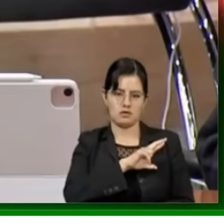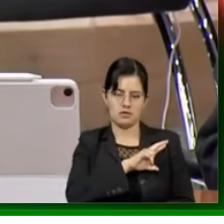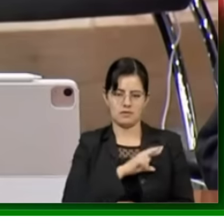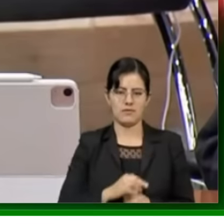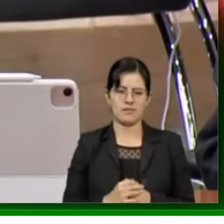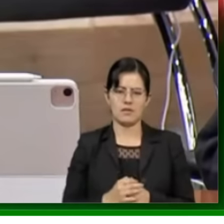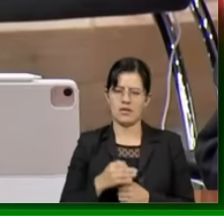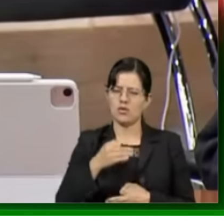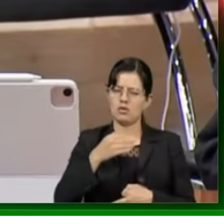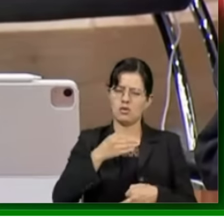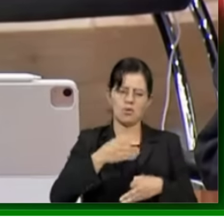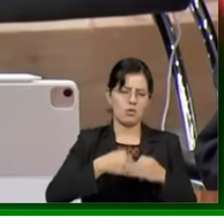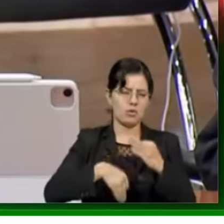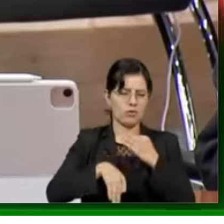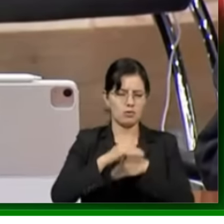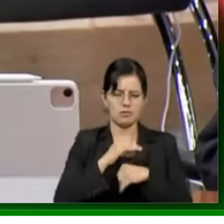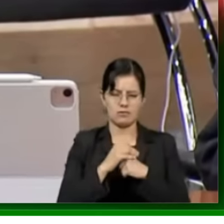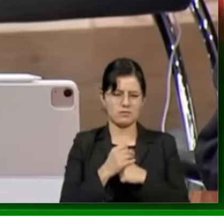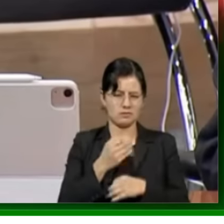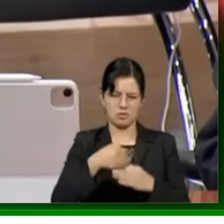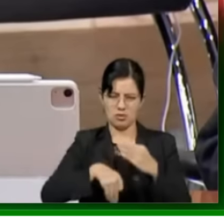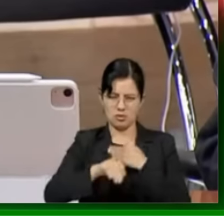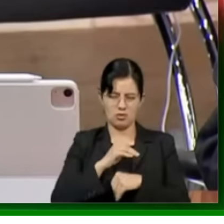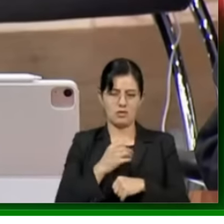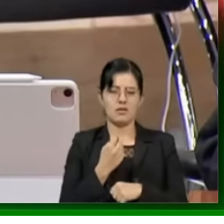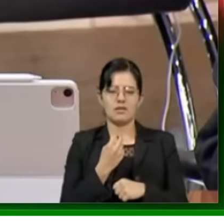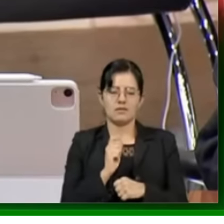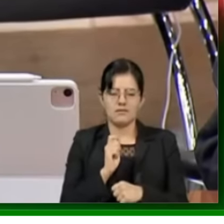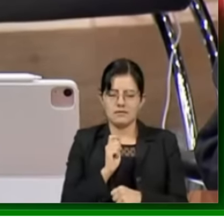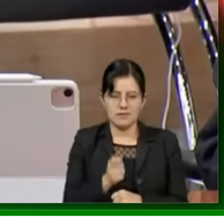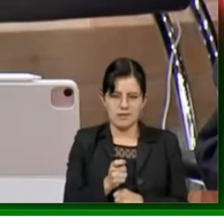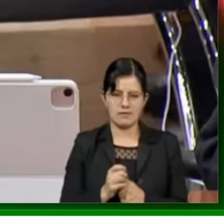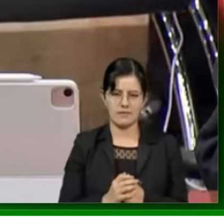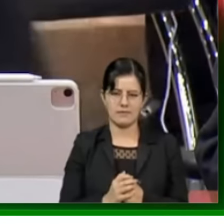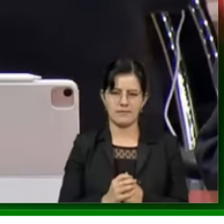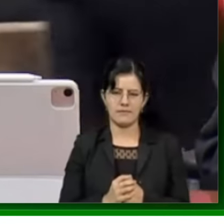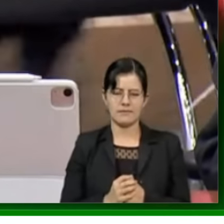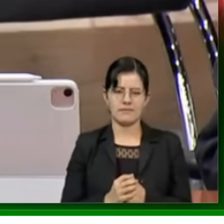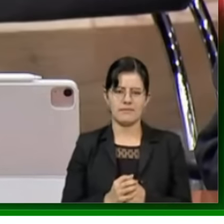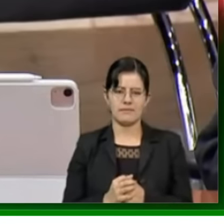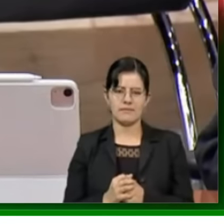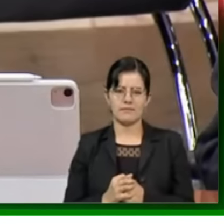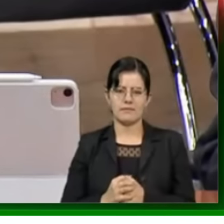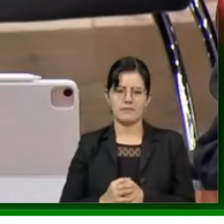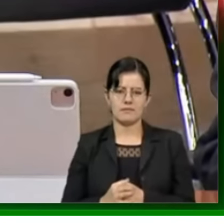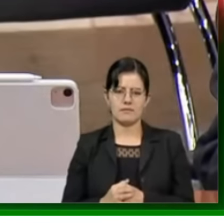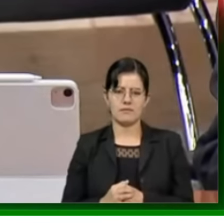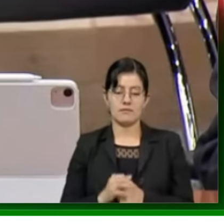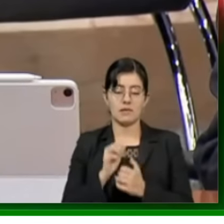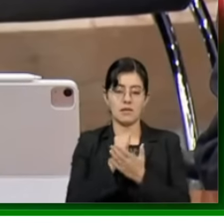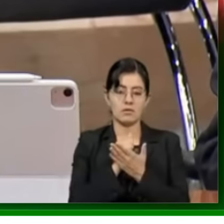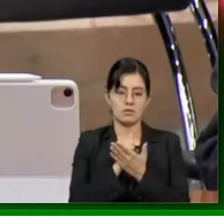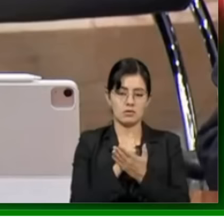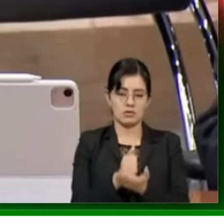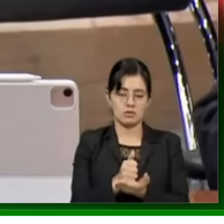todo enf todo lo que constituye la ayuda